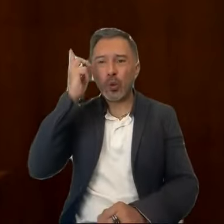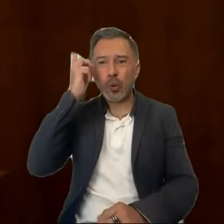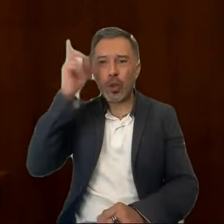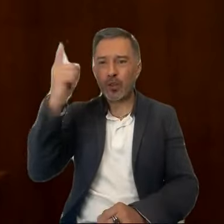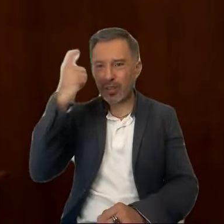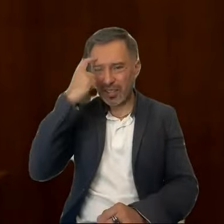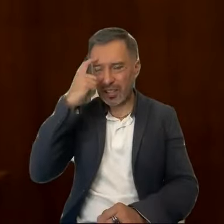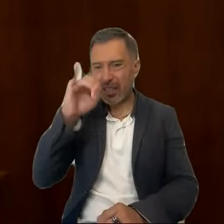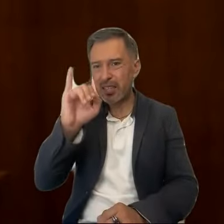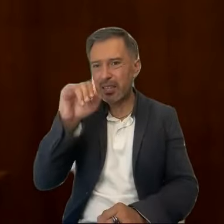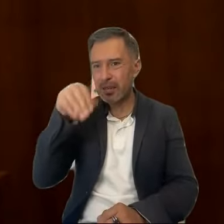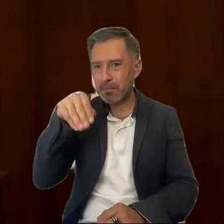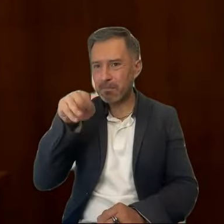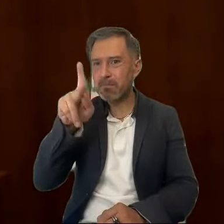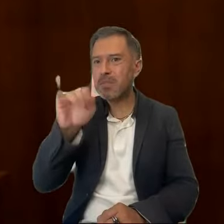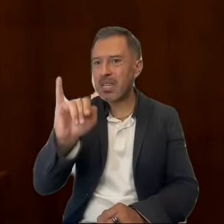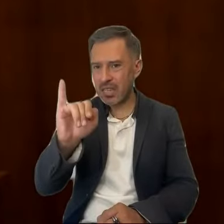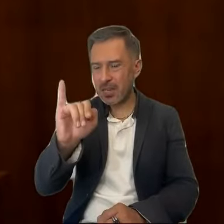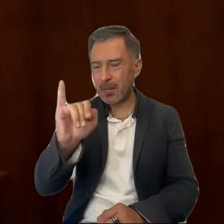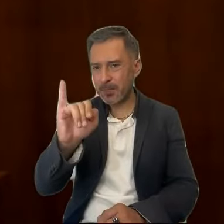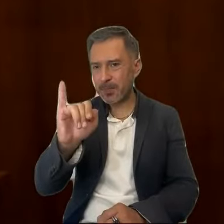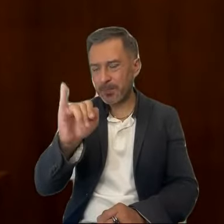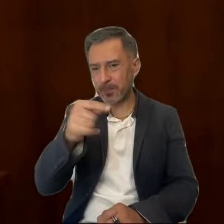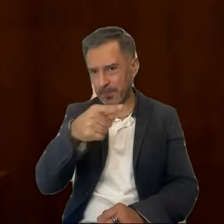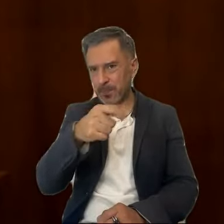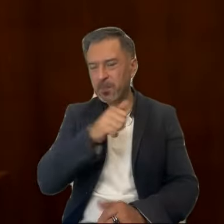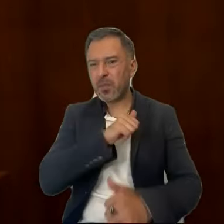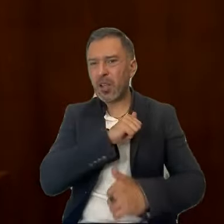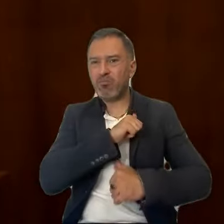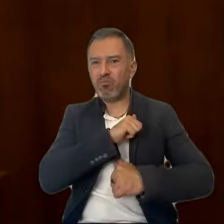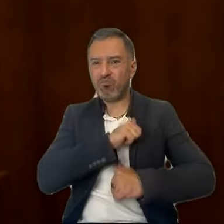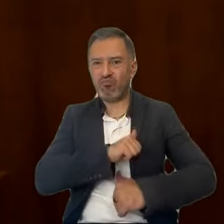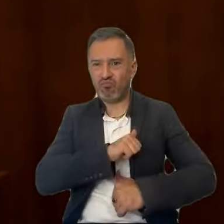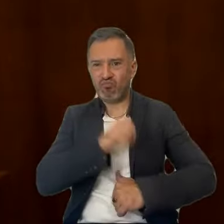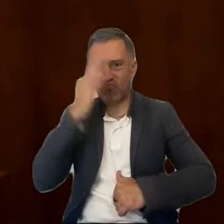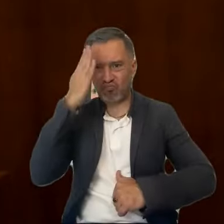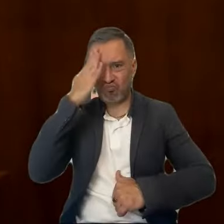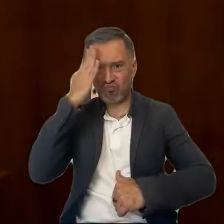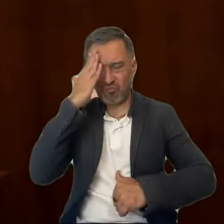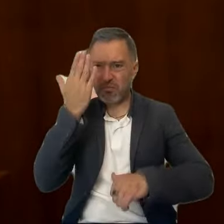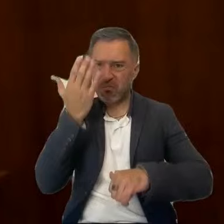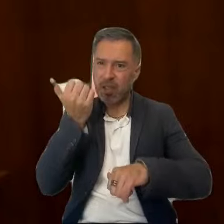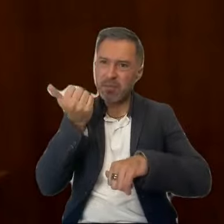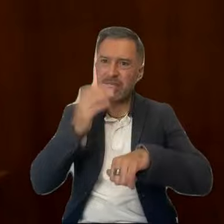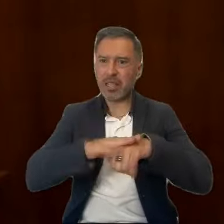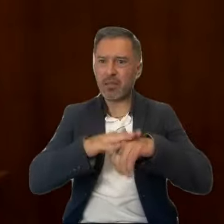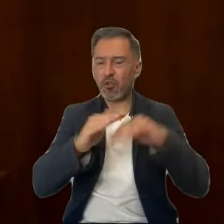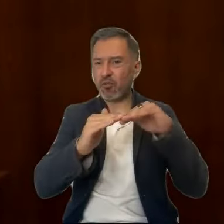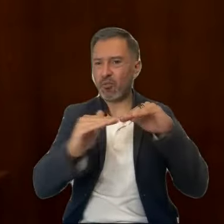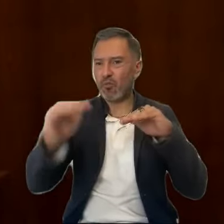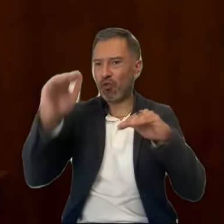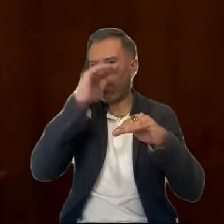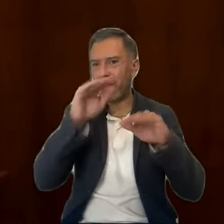máxima autoridad administrativa en materia de propiedad industrial en México,